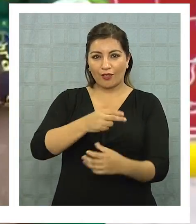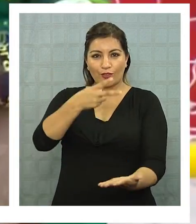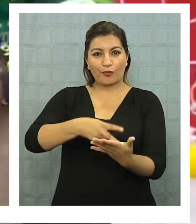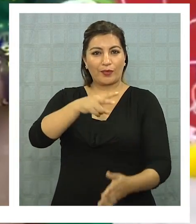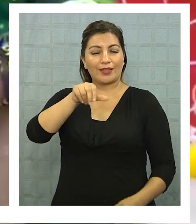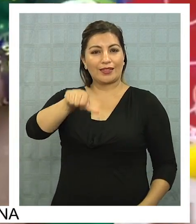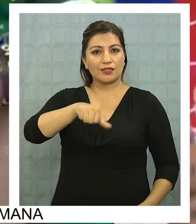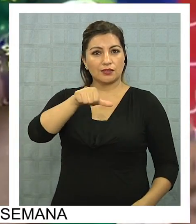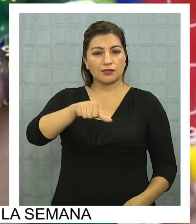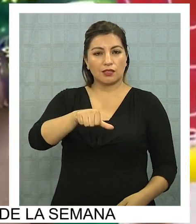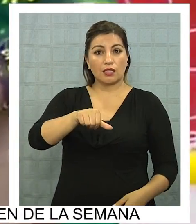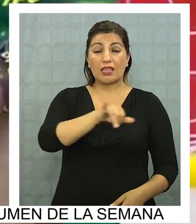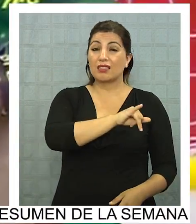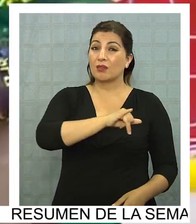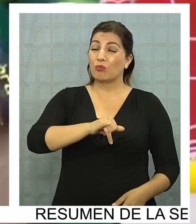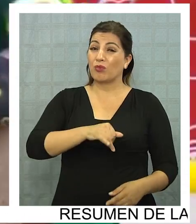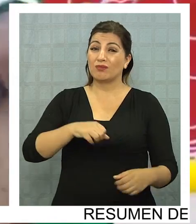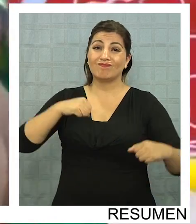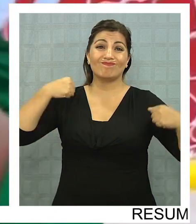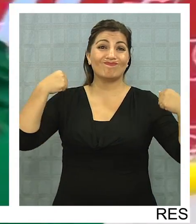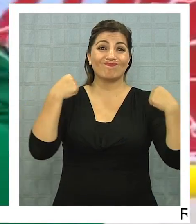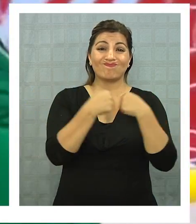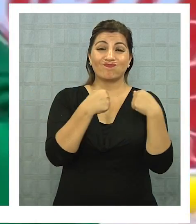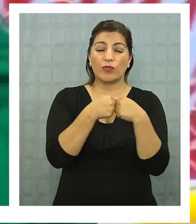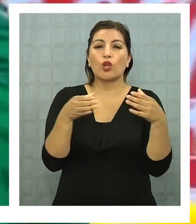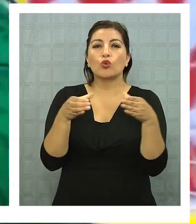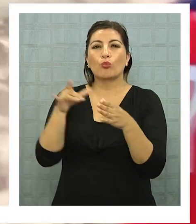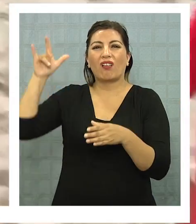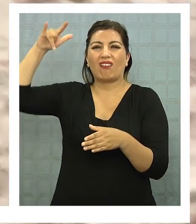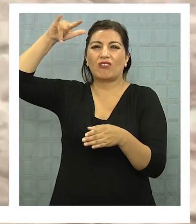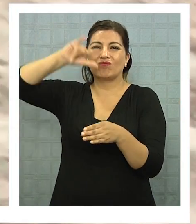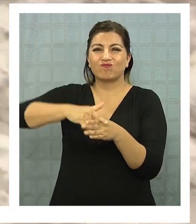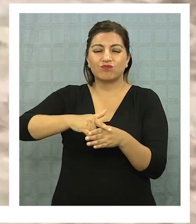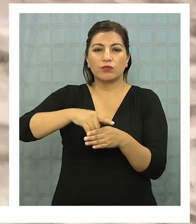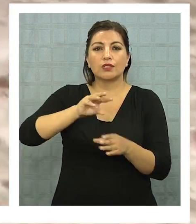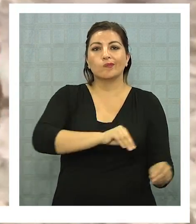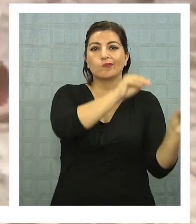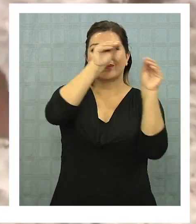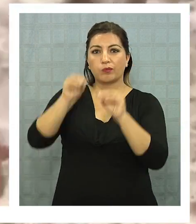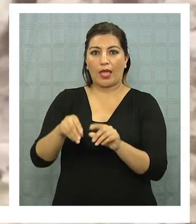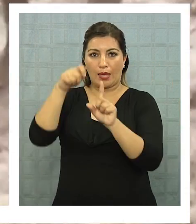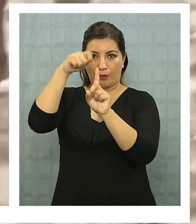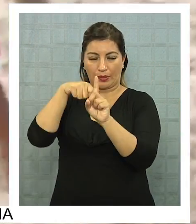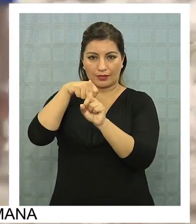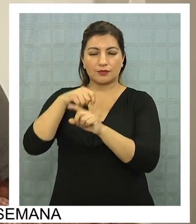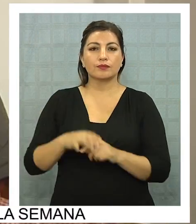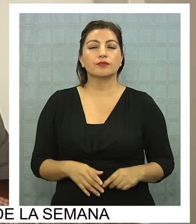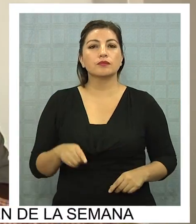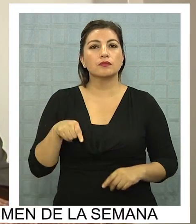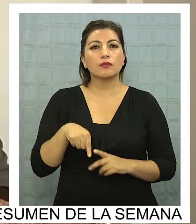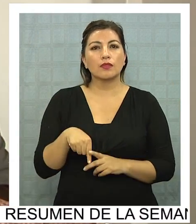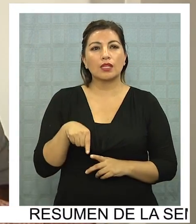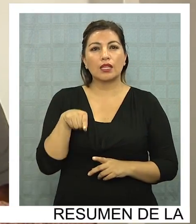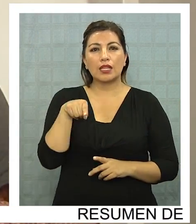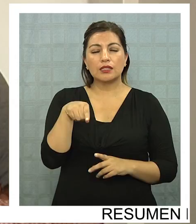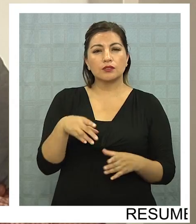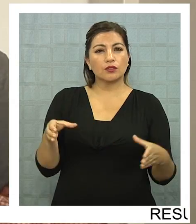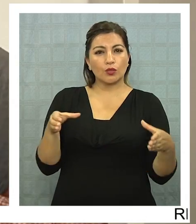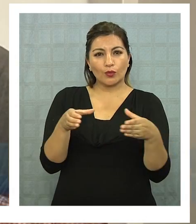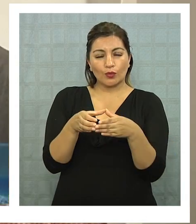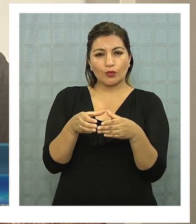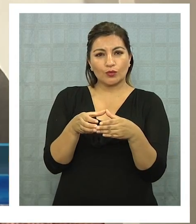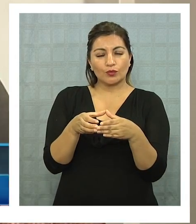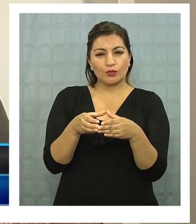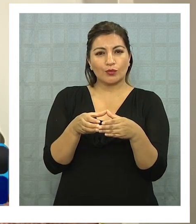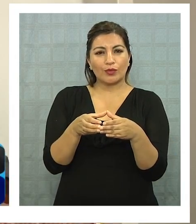año 2016, pero por el accidente del club chapecoense se postergó para este mes. La mayoría del plantel